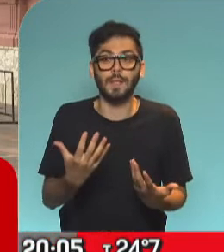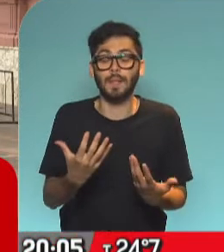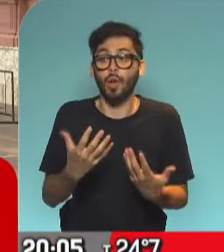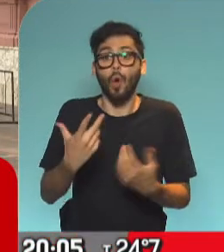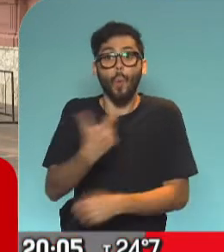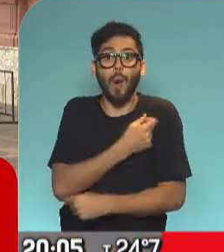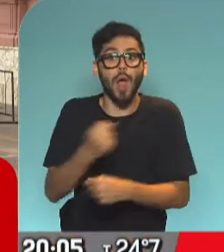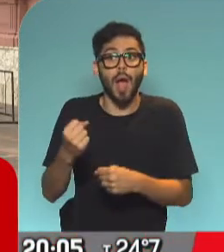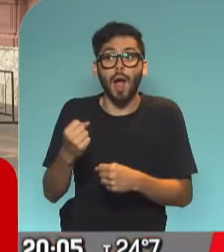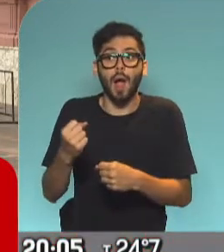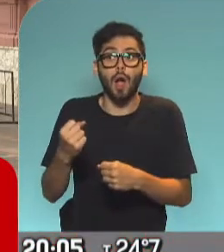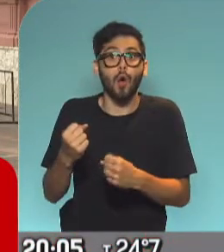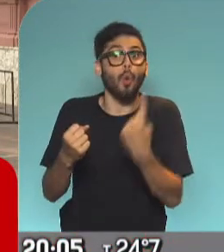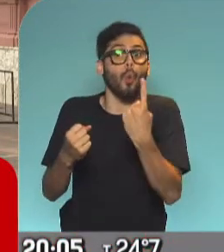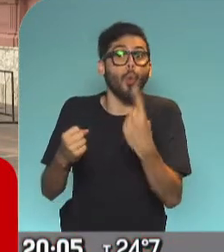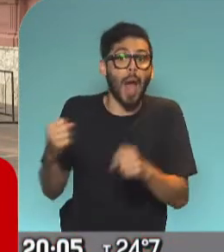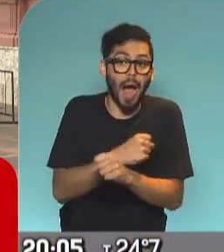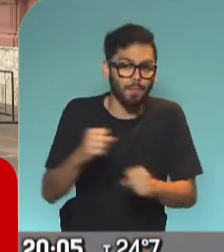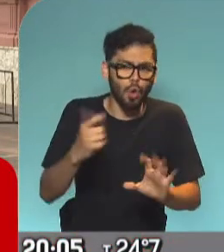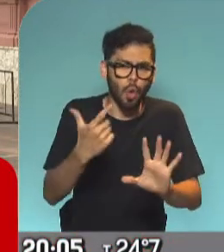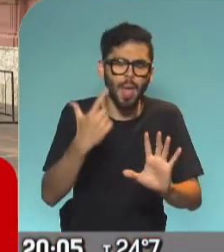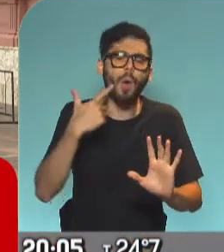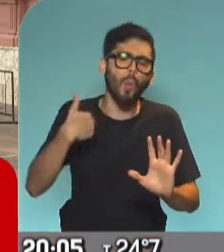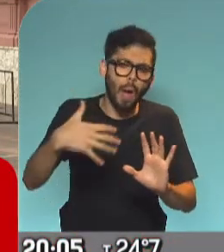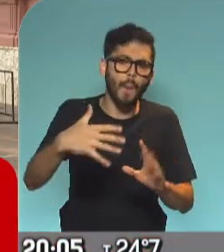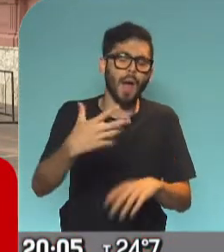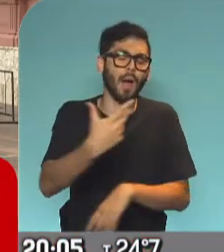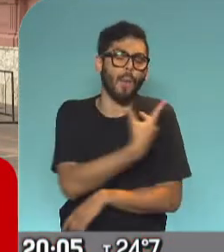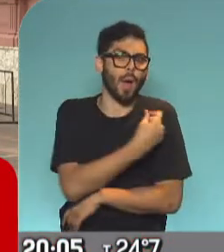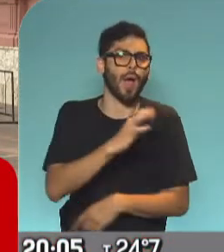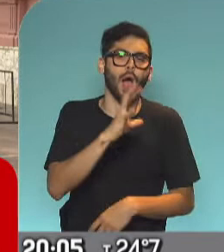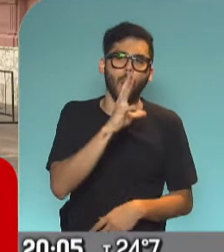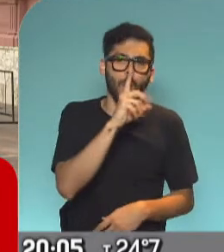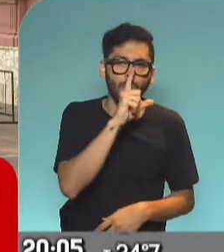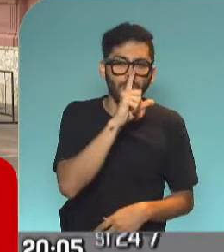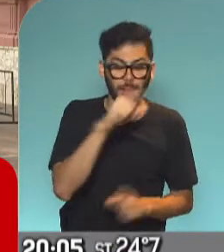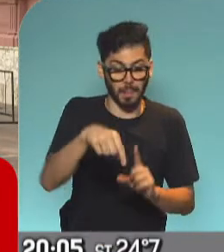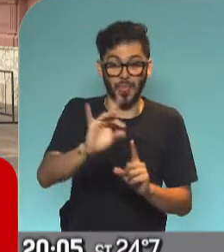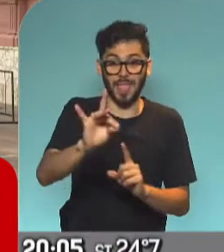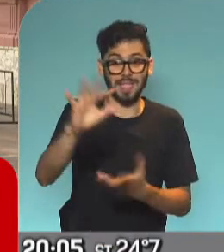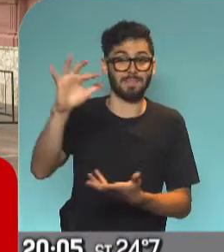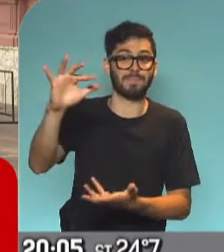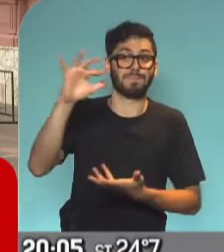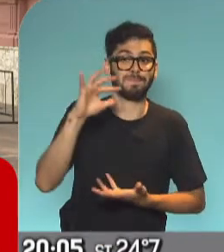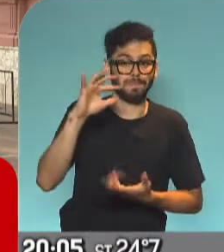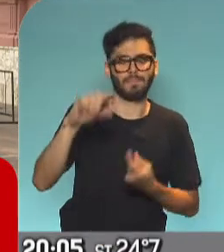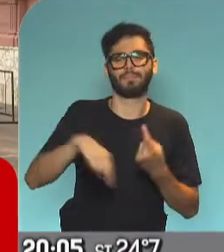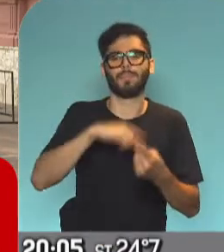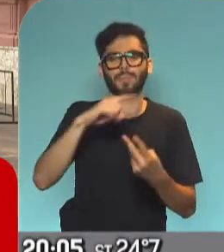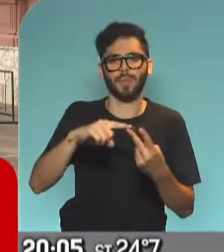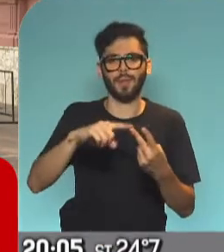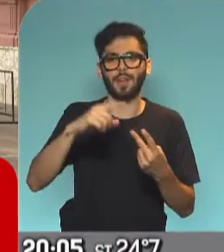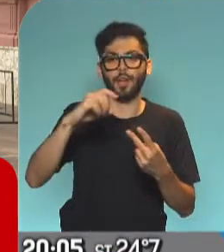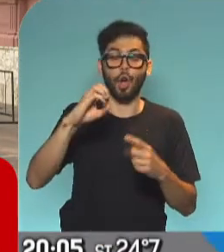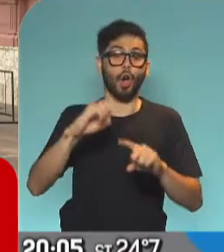confirmada, sabemos que ya va a llegar la vacuna rusa supuestamente ahora en diciembre, y después empiezan a llegar la